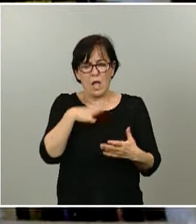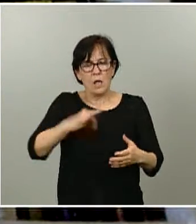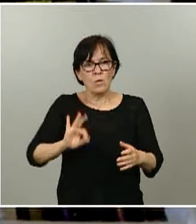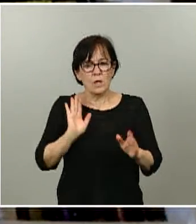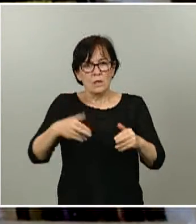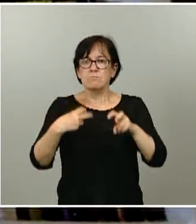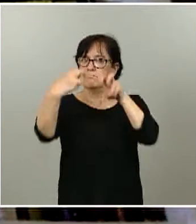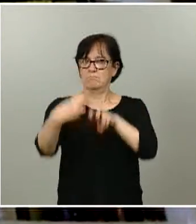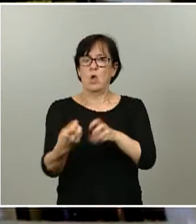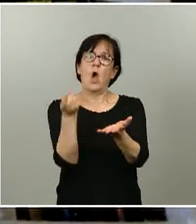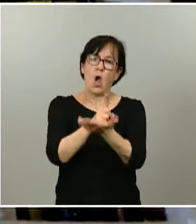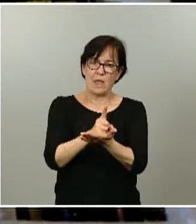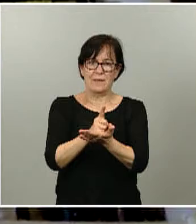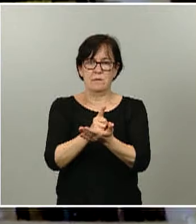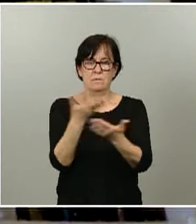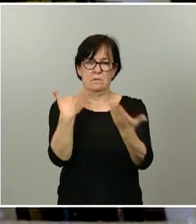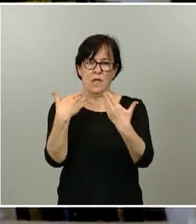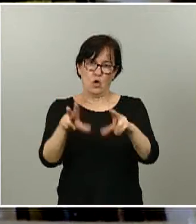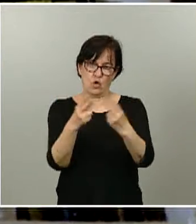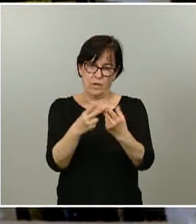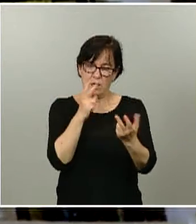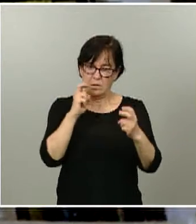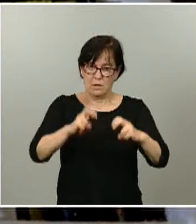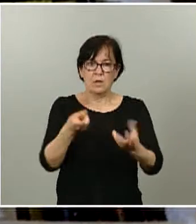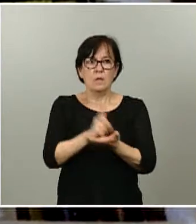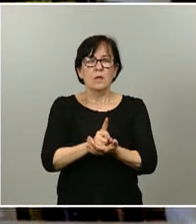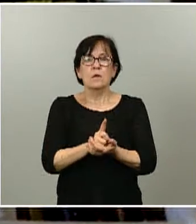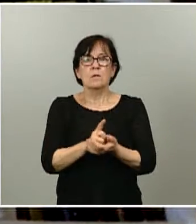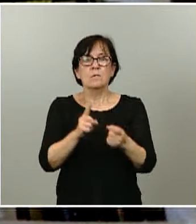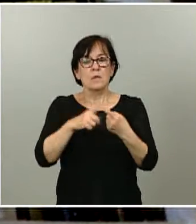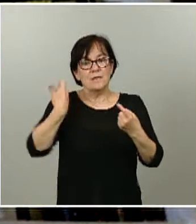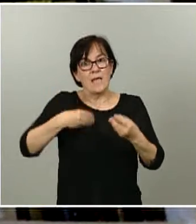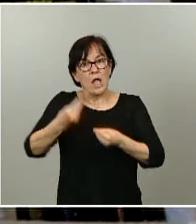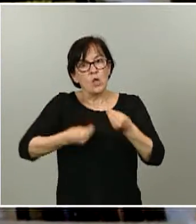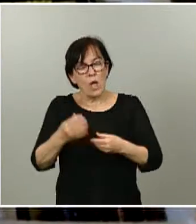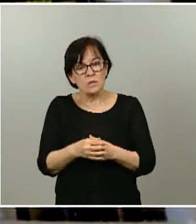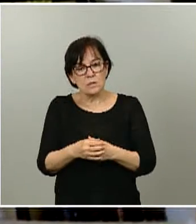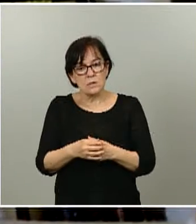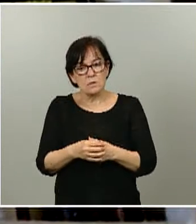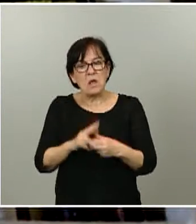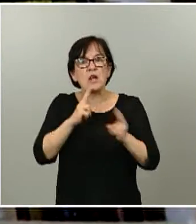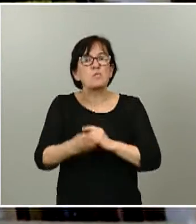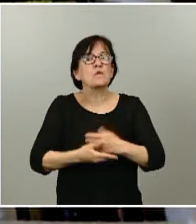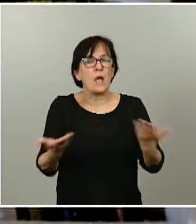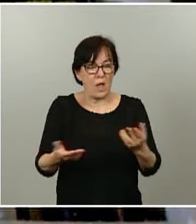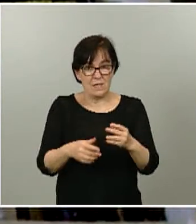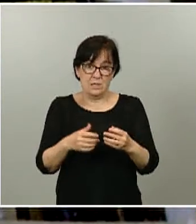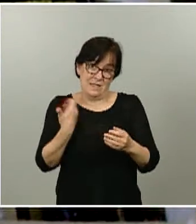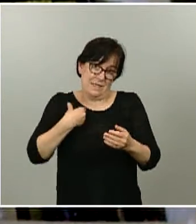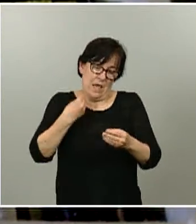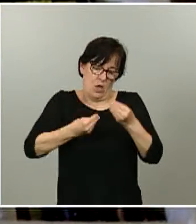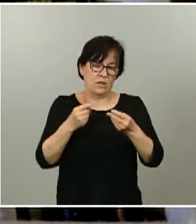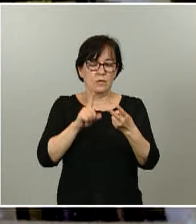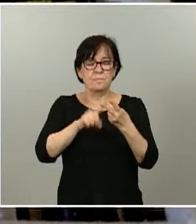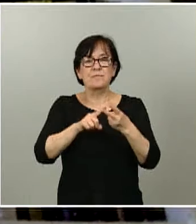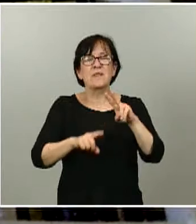diálogo social, y si lo han hecho, pues qué respuesta han obtenido. La segunda tiene que ver